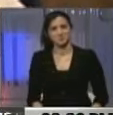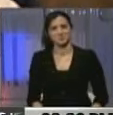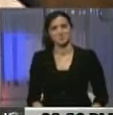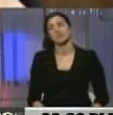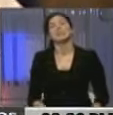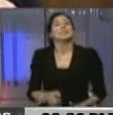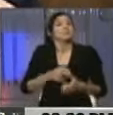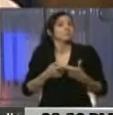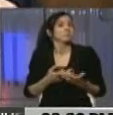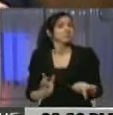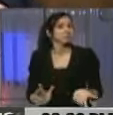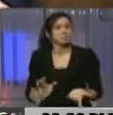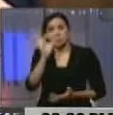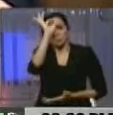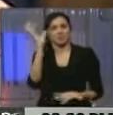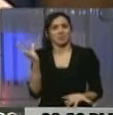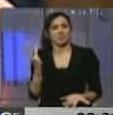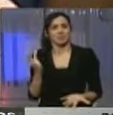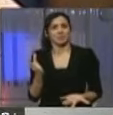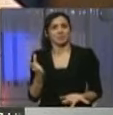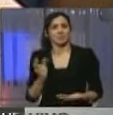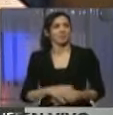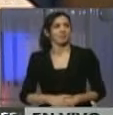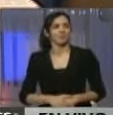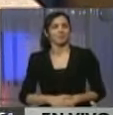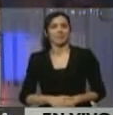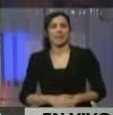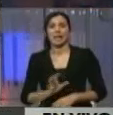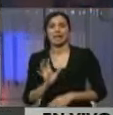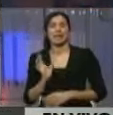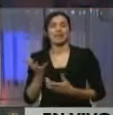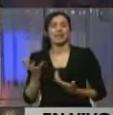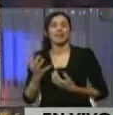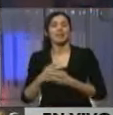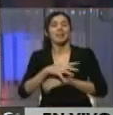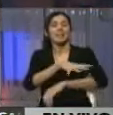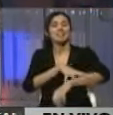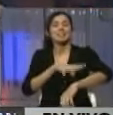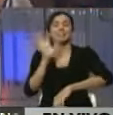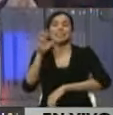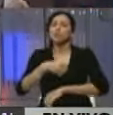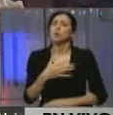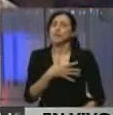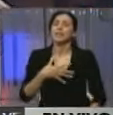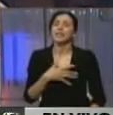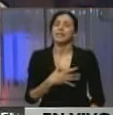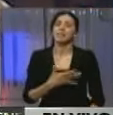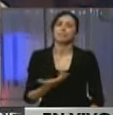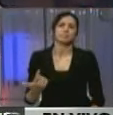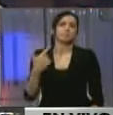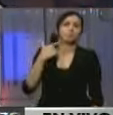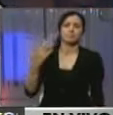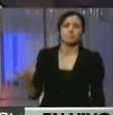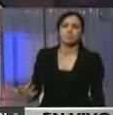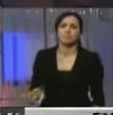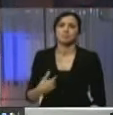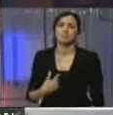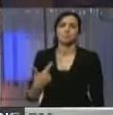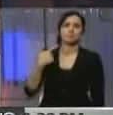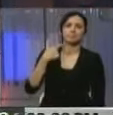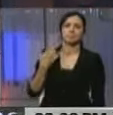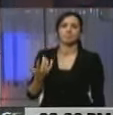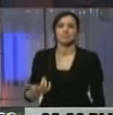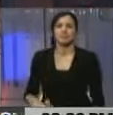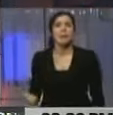Entonces, no sé, pues, que me coma el tigre la cosa. ¿Tú lo que quieres es que me coma el tigre? ¿Ah? Es